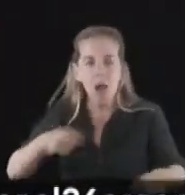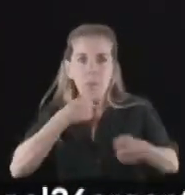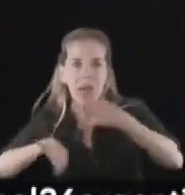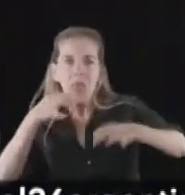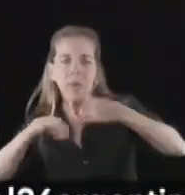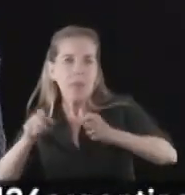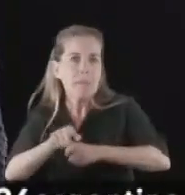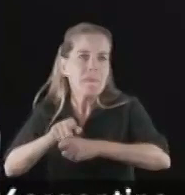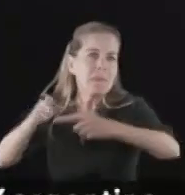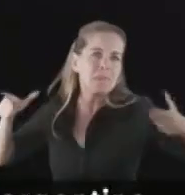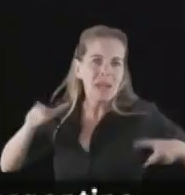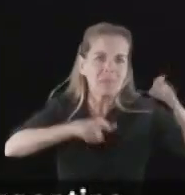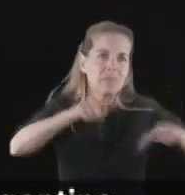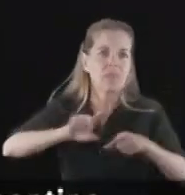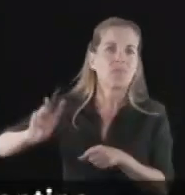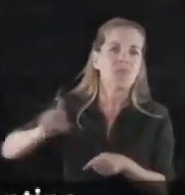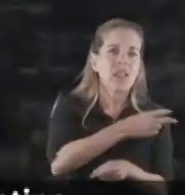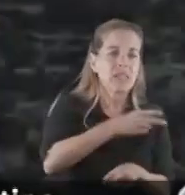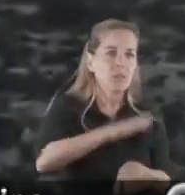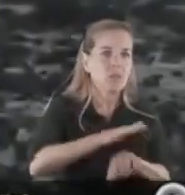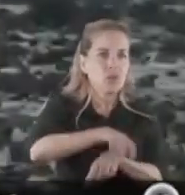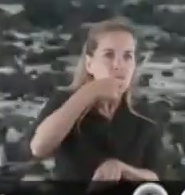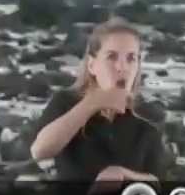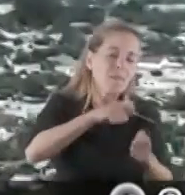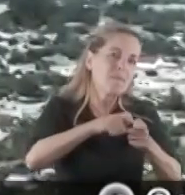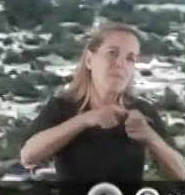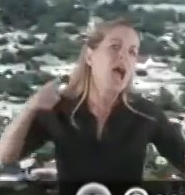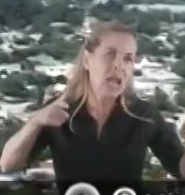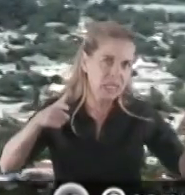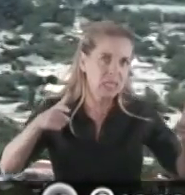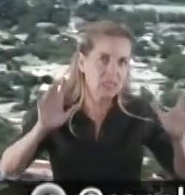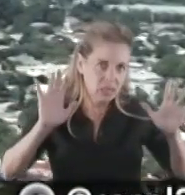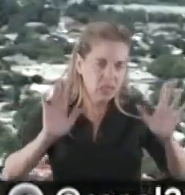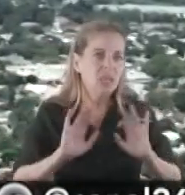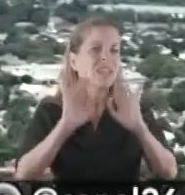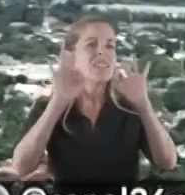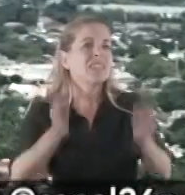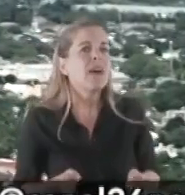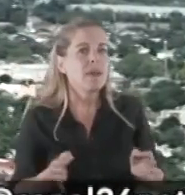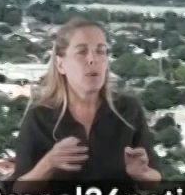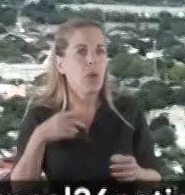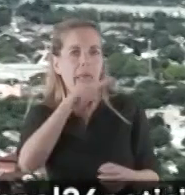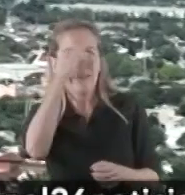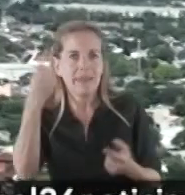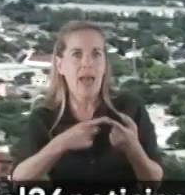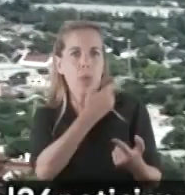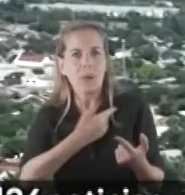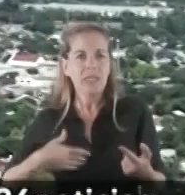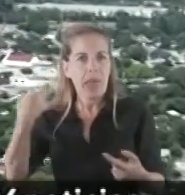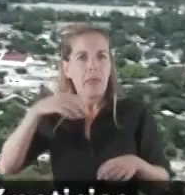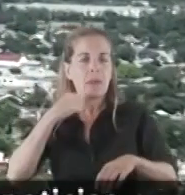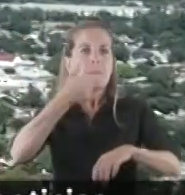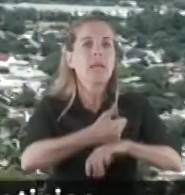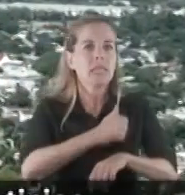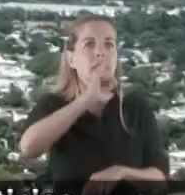seguir generando víctimas. Víctimas. Y está claro que hay que ir y estar presente, y está claro que